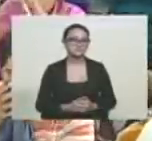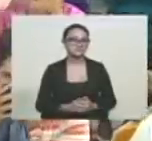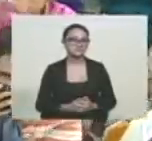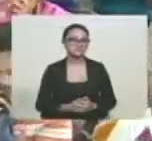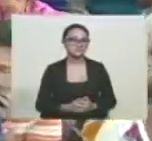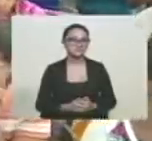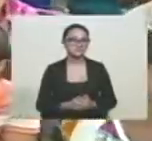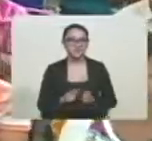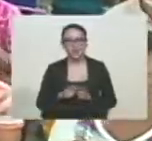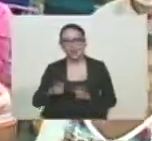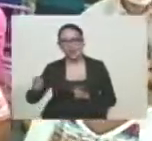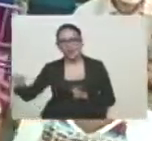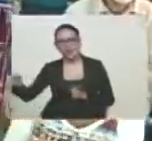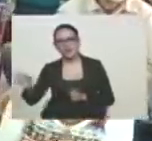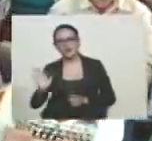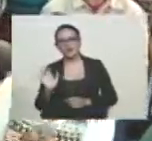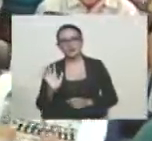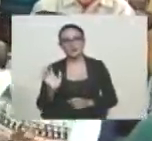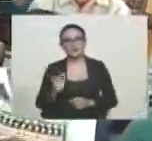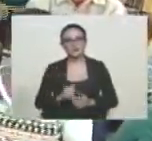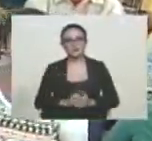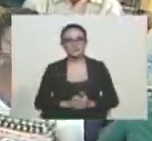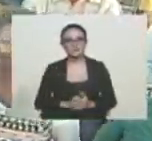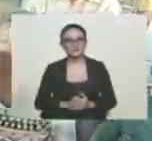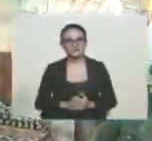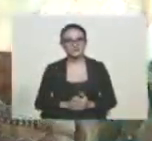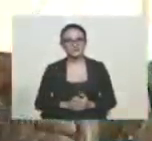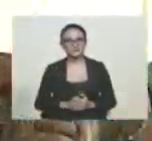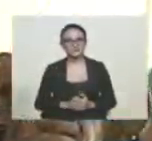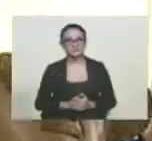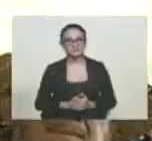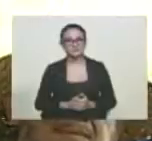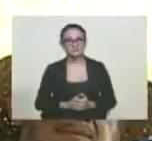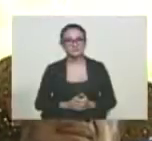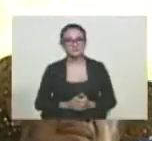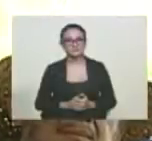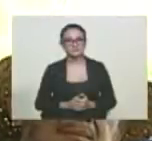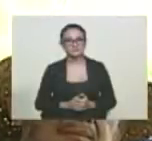Para no alargarme tanto, que continúe la compañera,